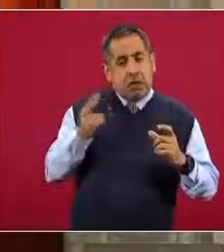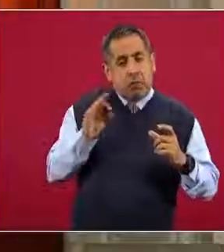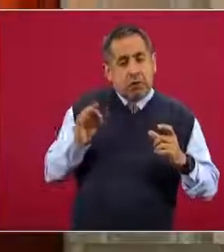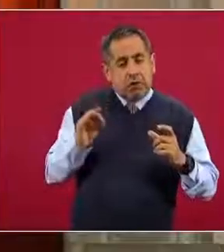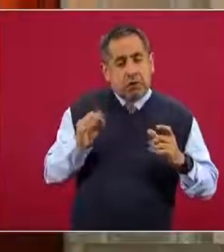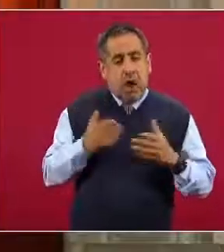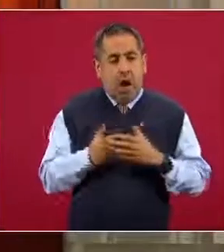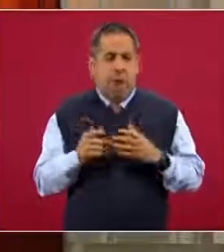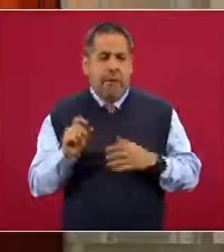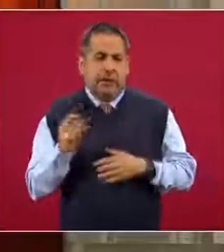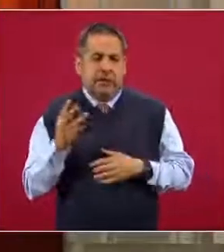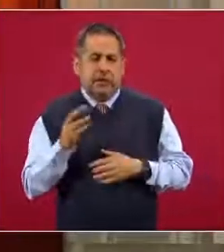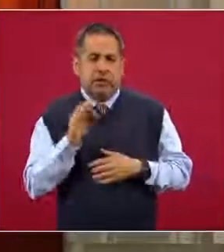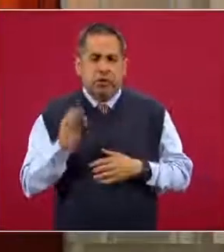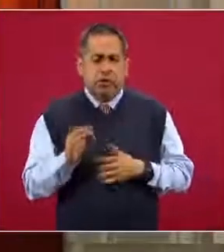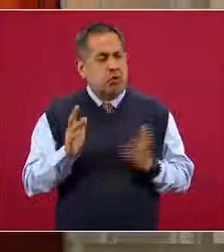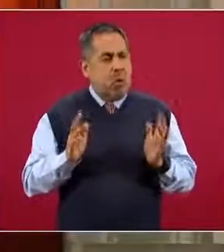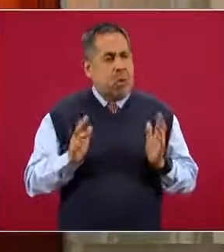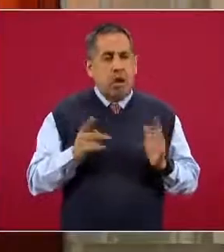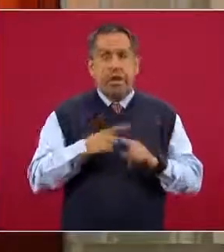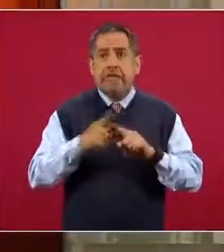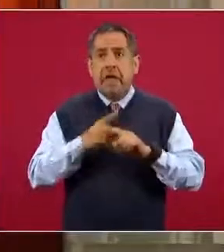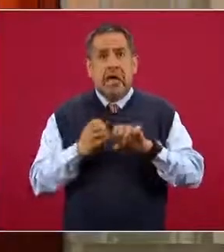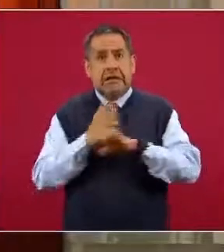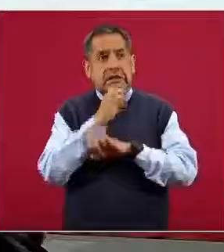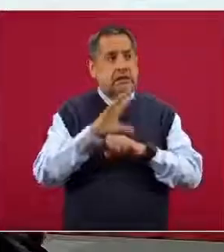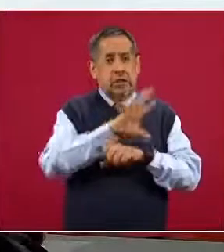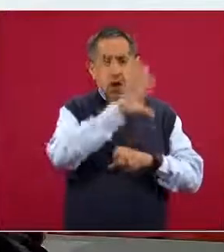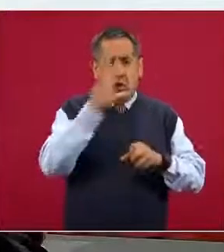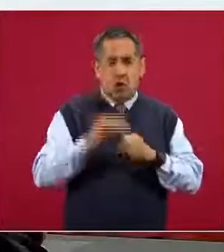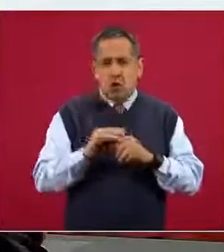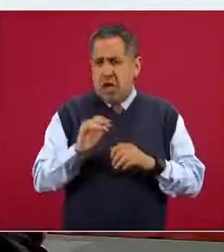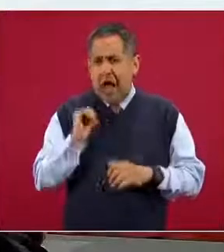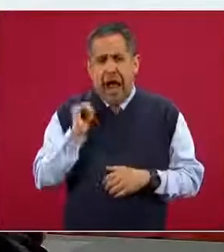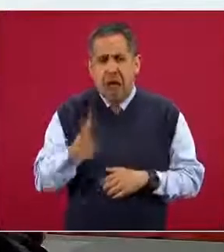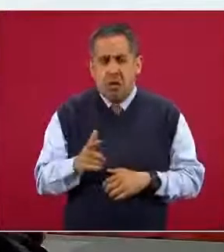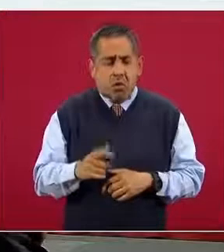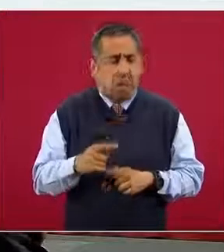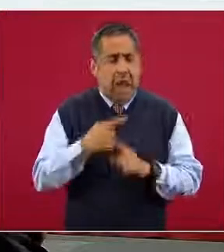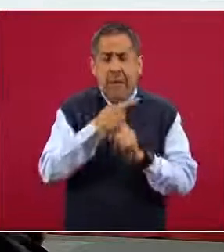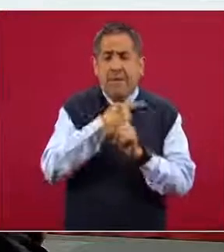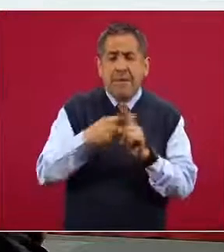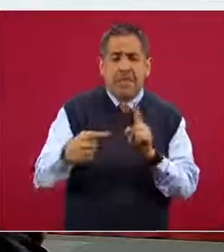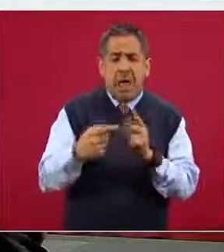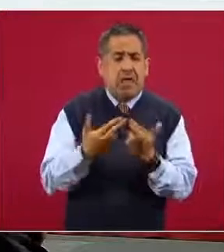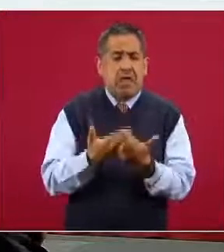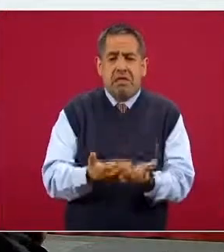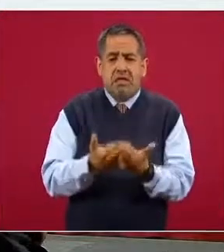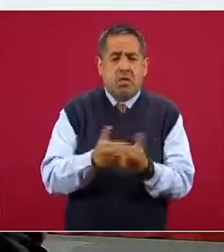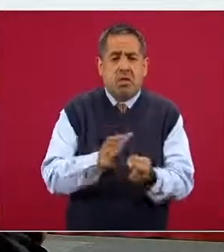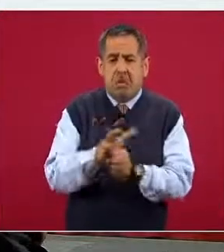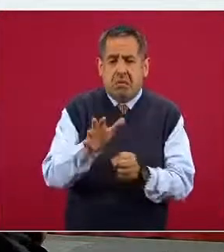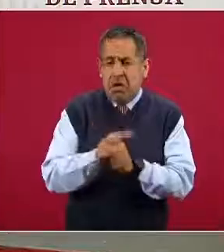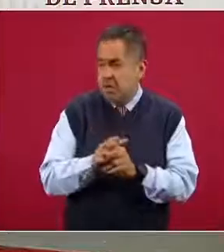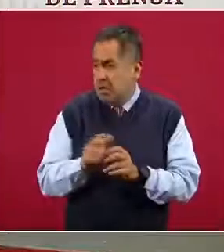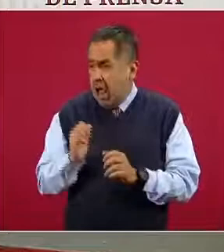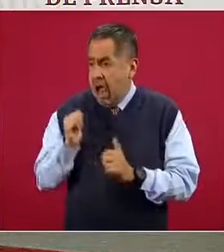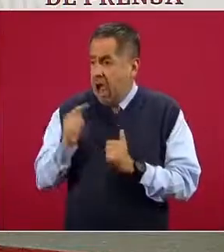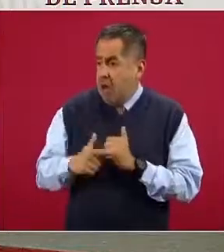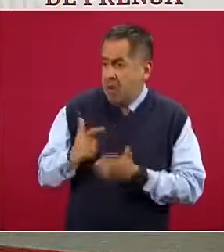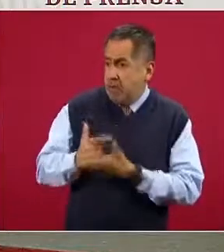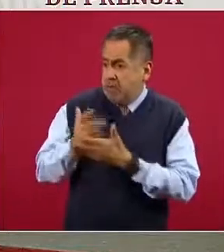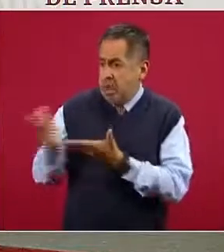22%, pero aquí sí todas las entidades federativas tienen al menos la mitad de las camas disponibles y